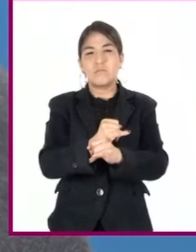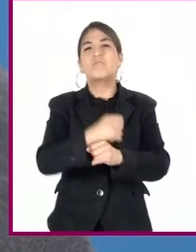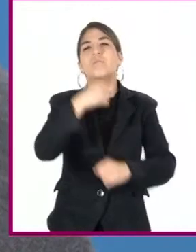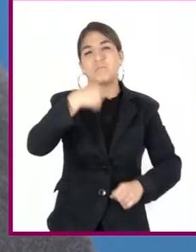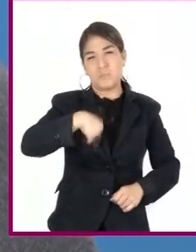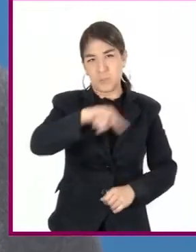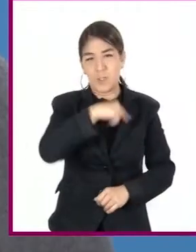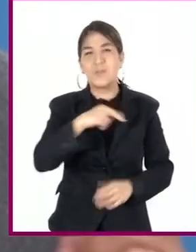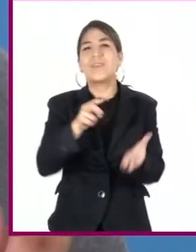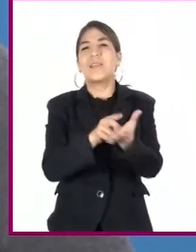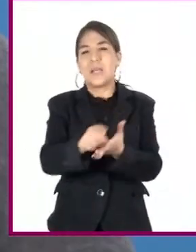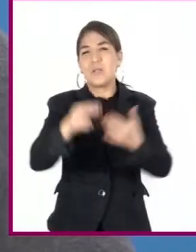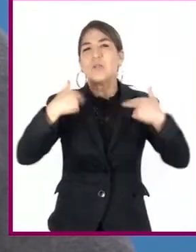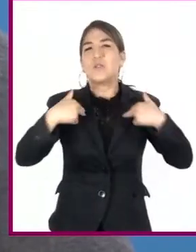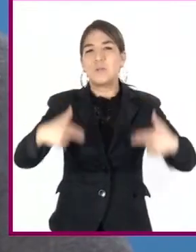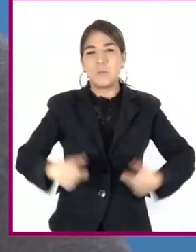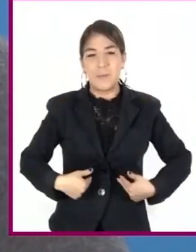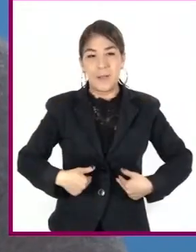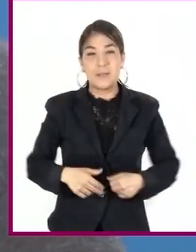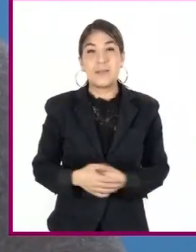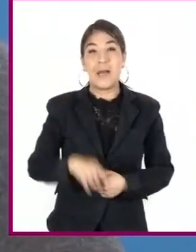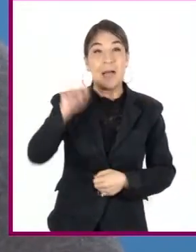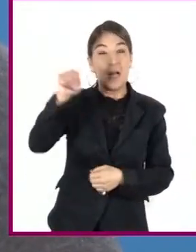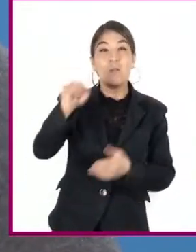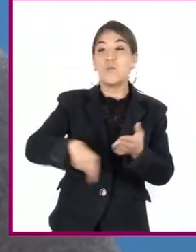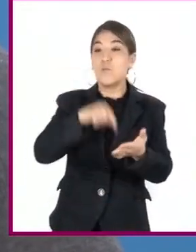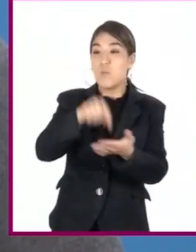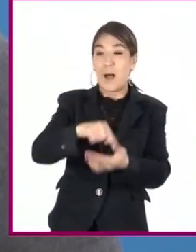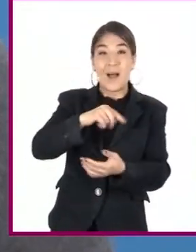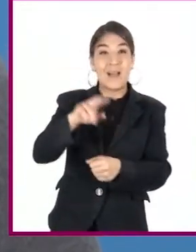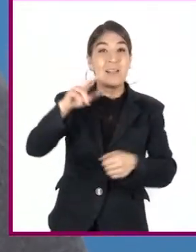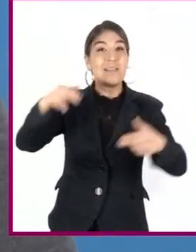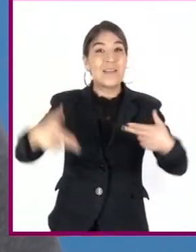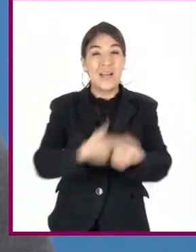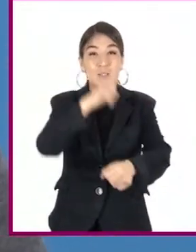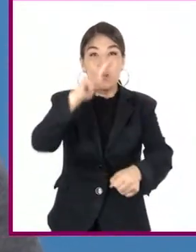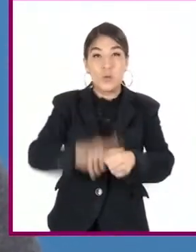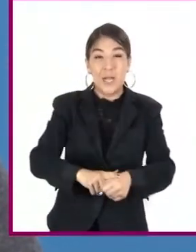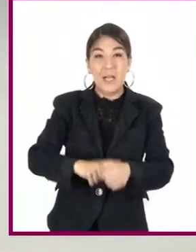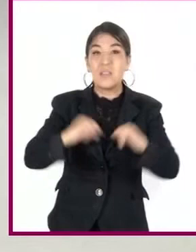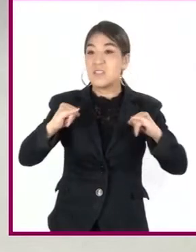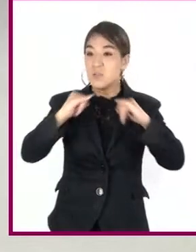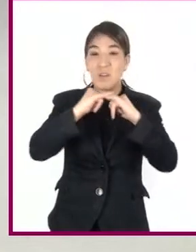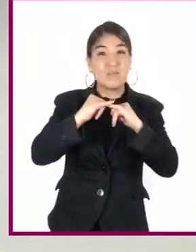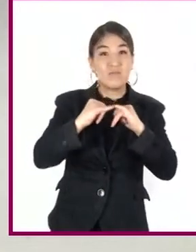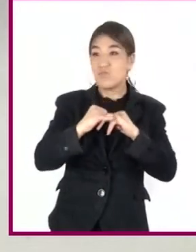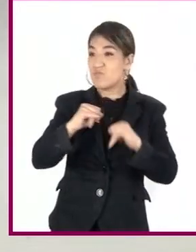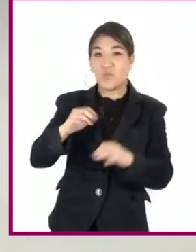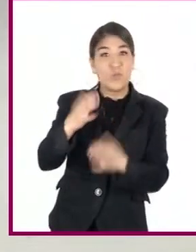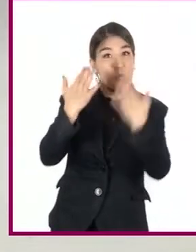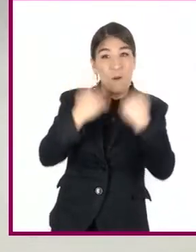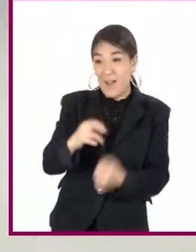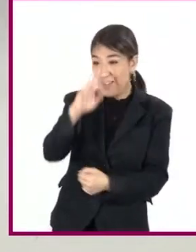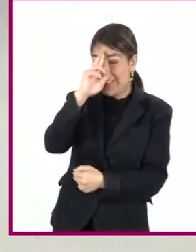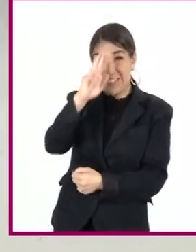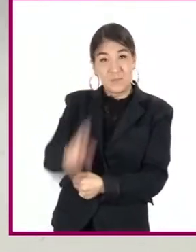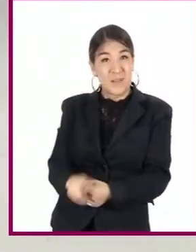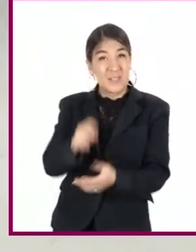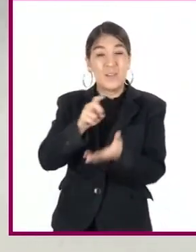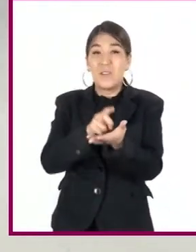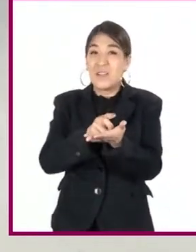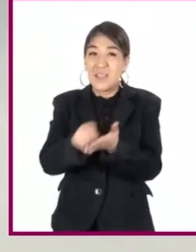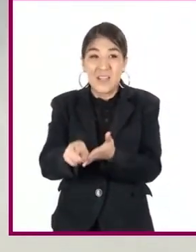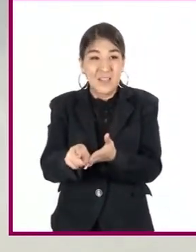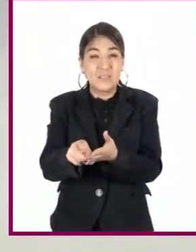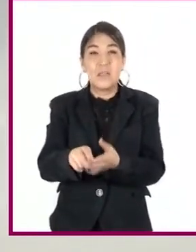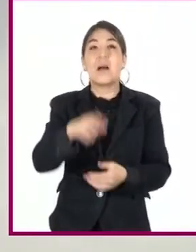nuestros derechos humanos. Si en las instancias nacionales no se garantizan, es decir, que hay